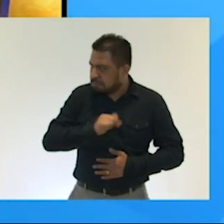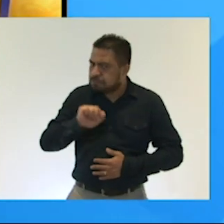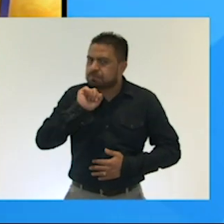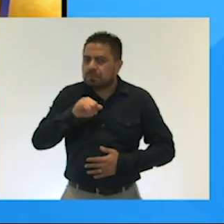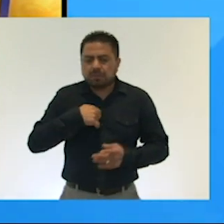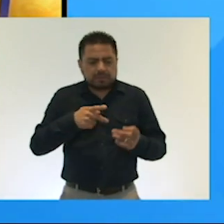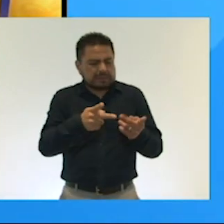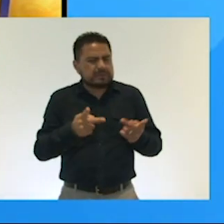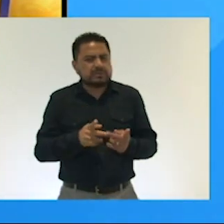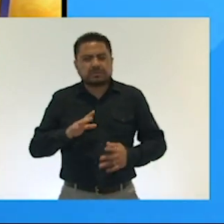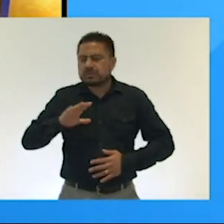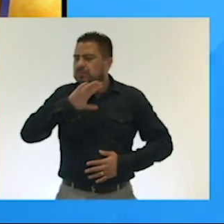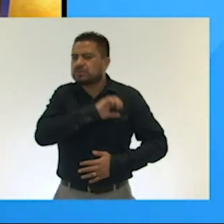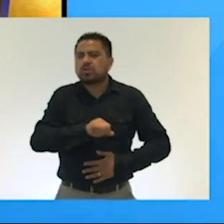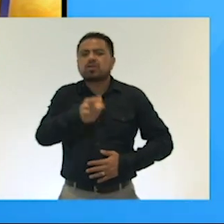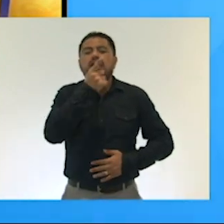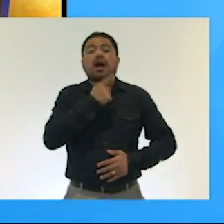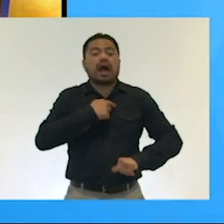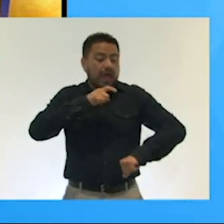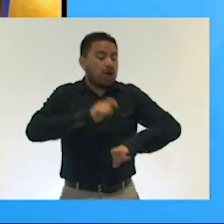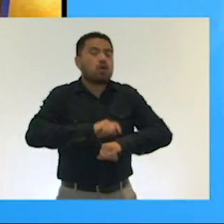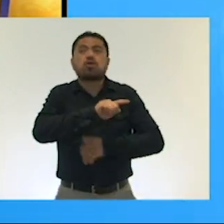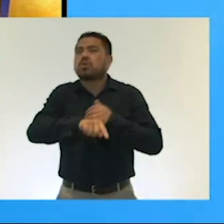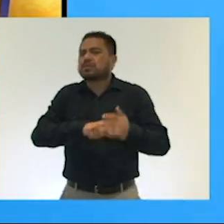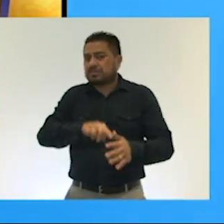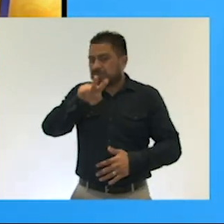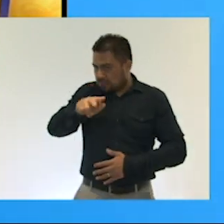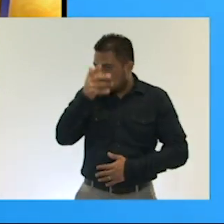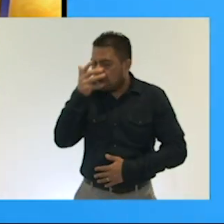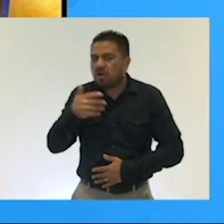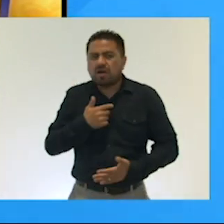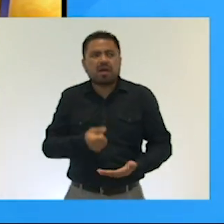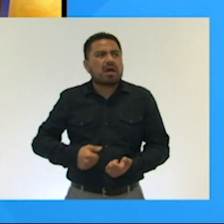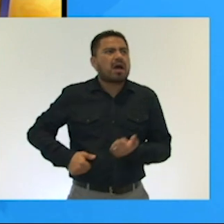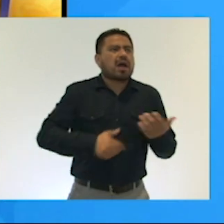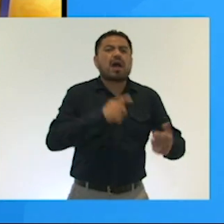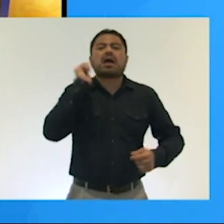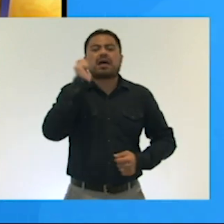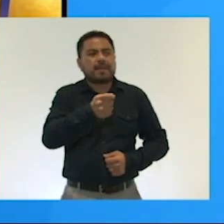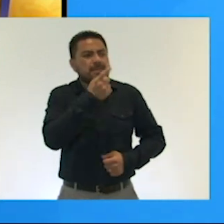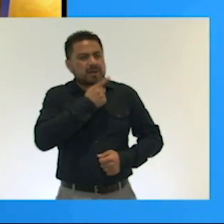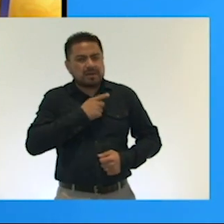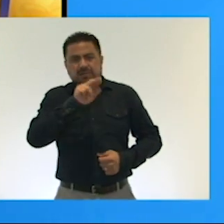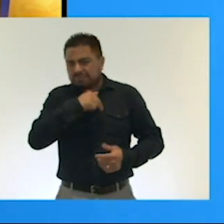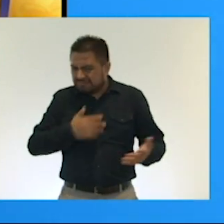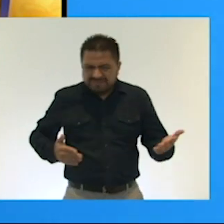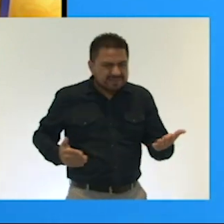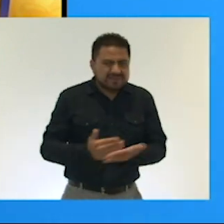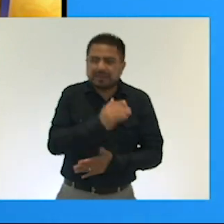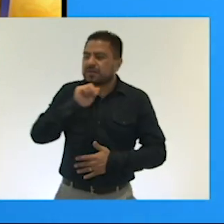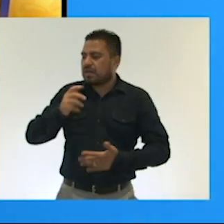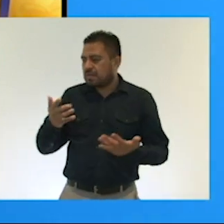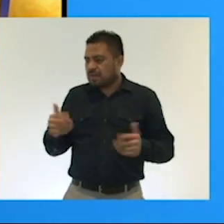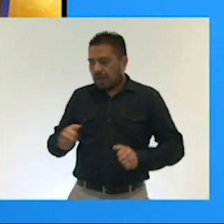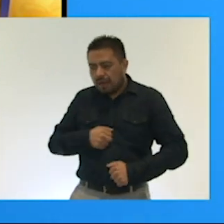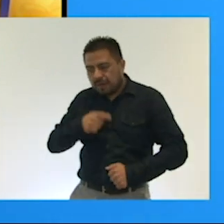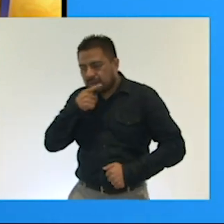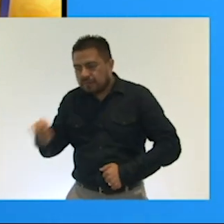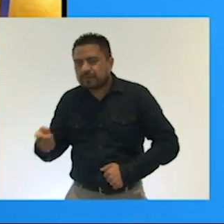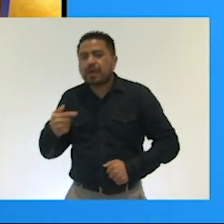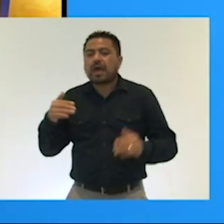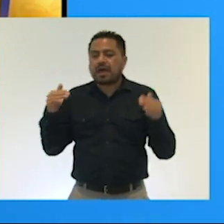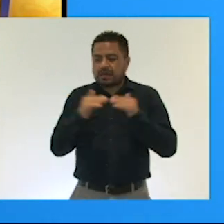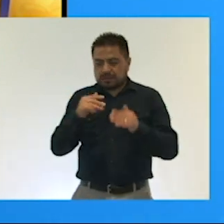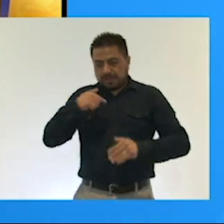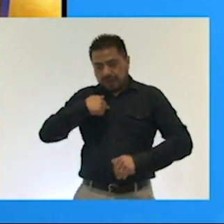mi platillo favorito. Tú dime que lo llego. ¿Dónde es? ¿En serio? ¿Qué llevo? Tú dime. No falto, en serio. Mira, no falto. Ya te dije. Es en casa